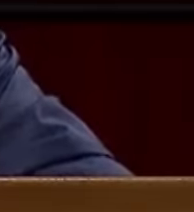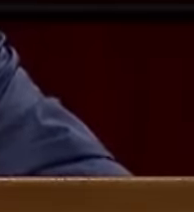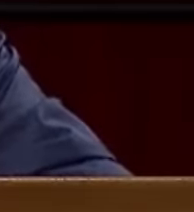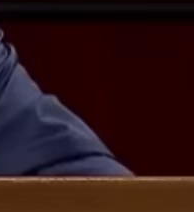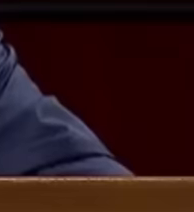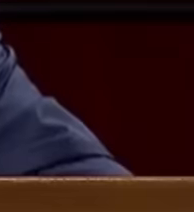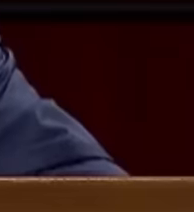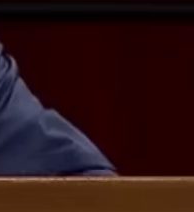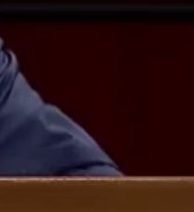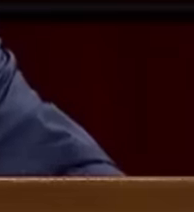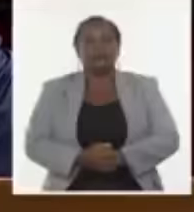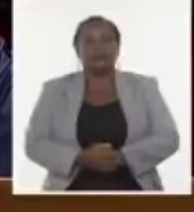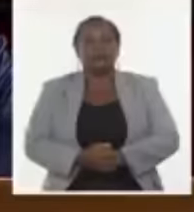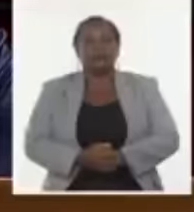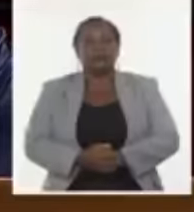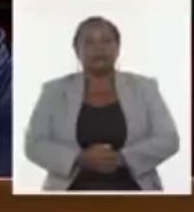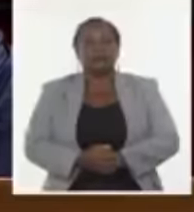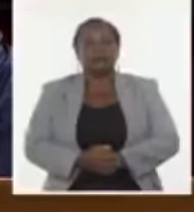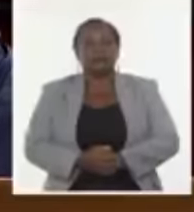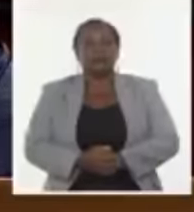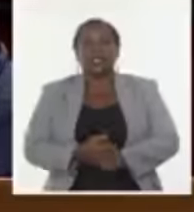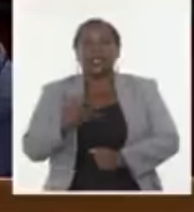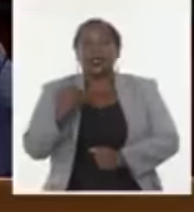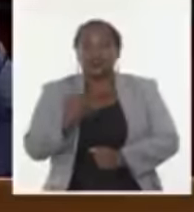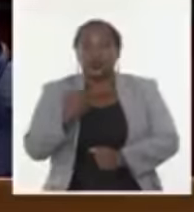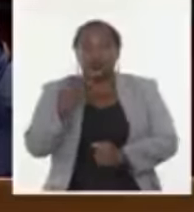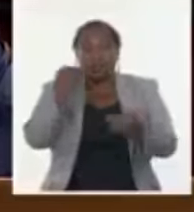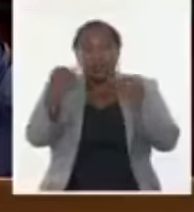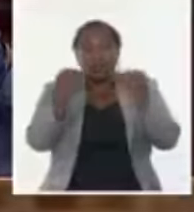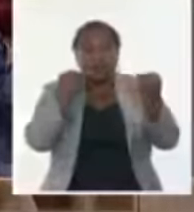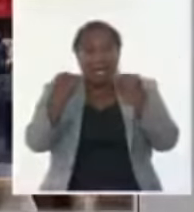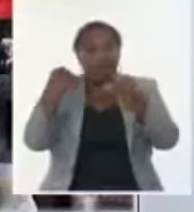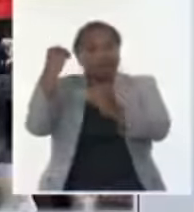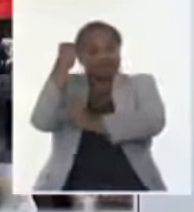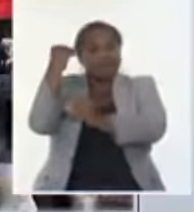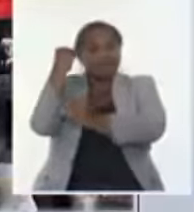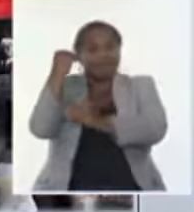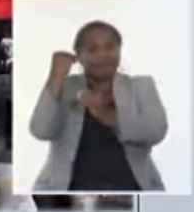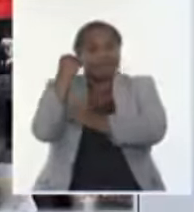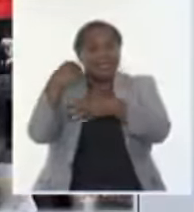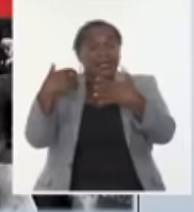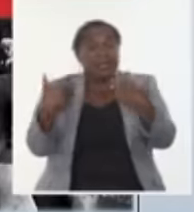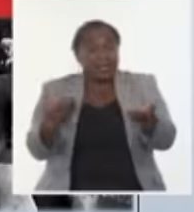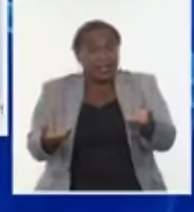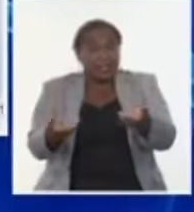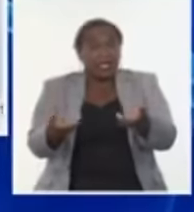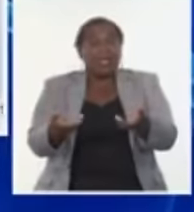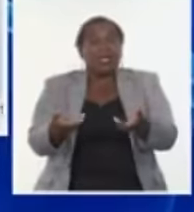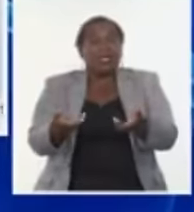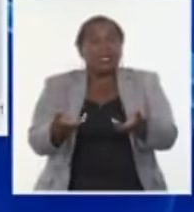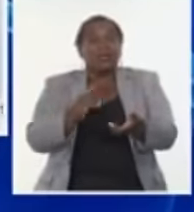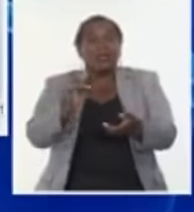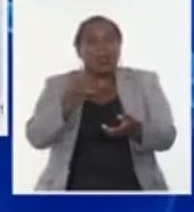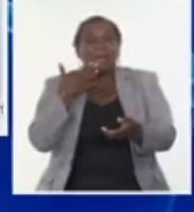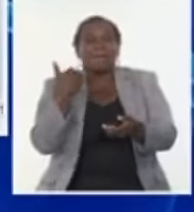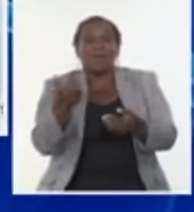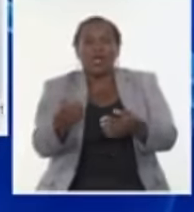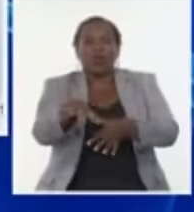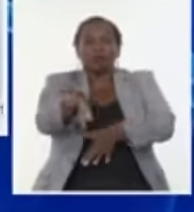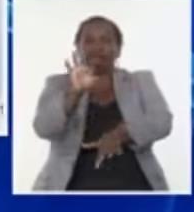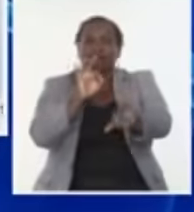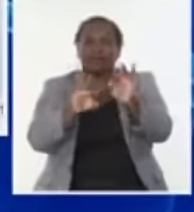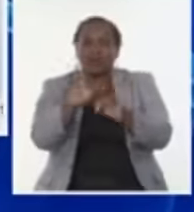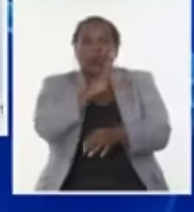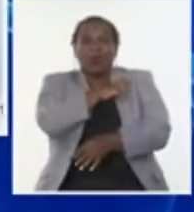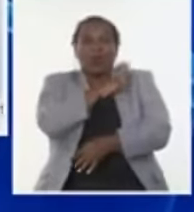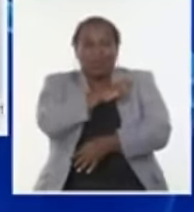cuadros, nosotros tenemos identificado que hay que fortalecer y lograr una mejor selección de los